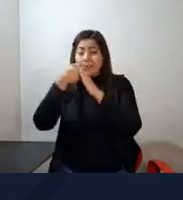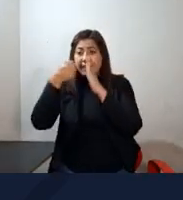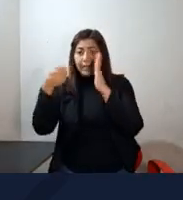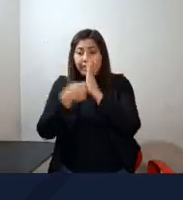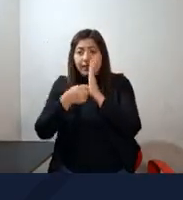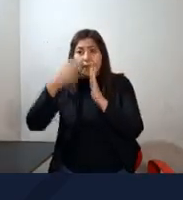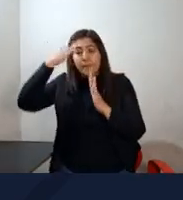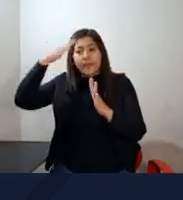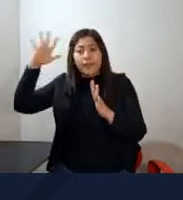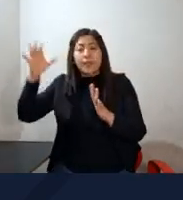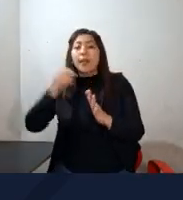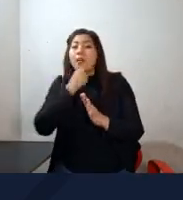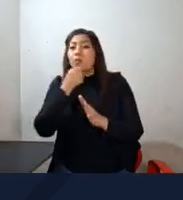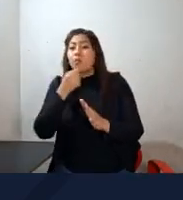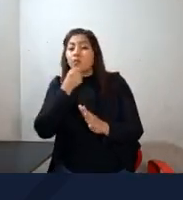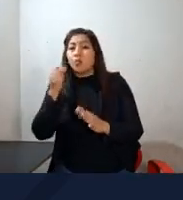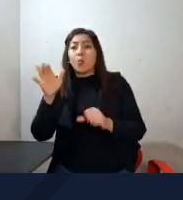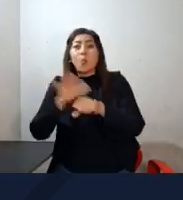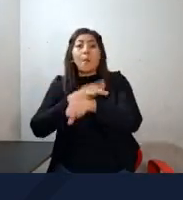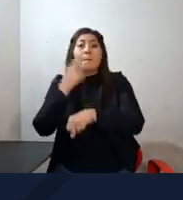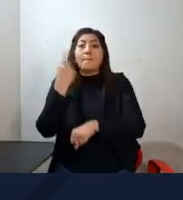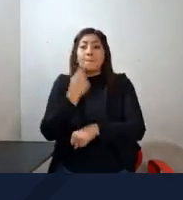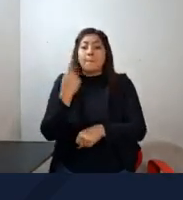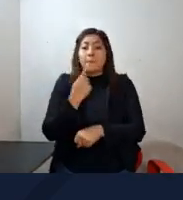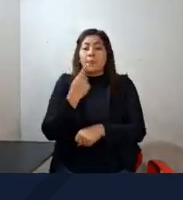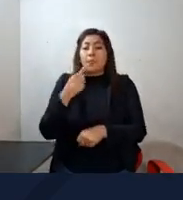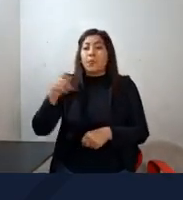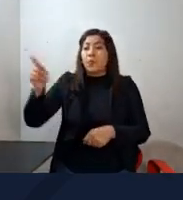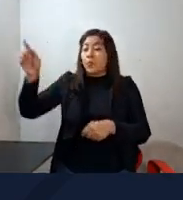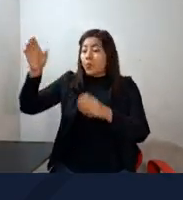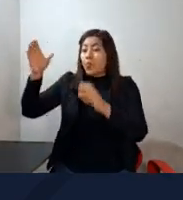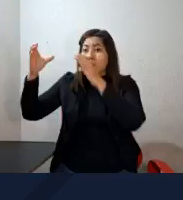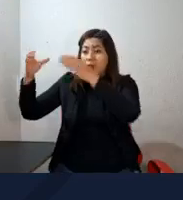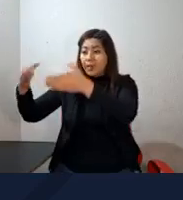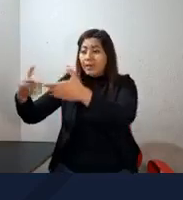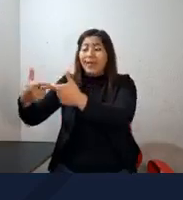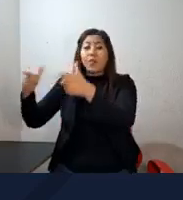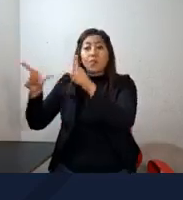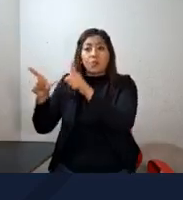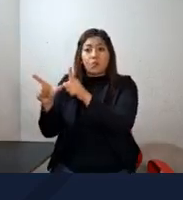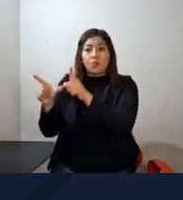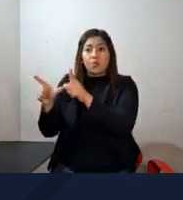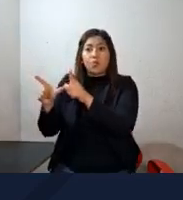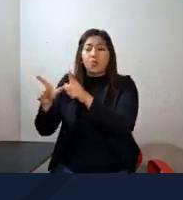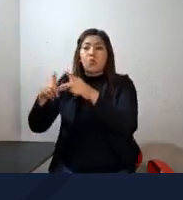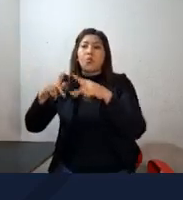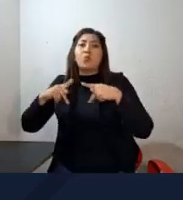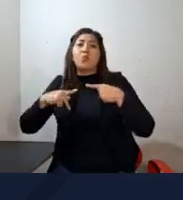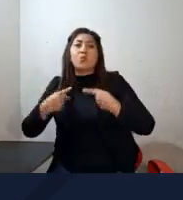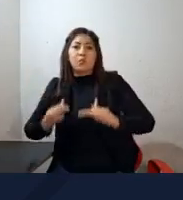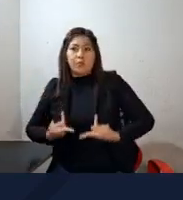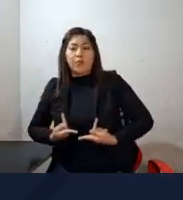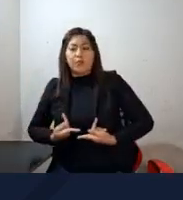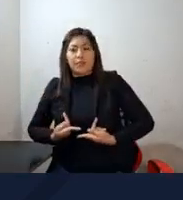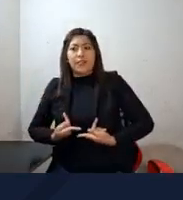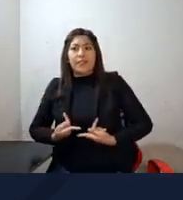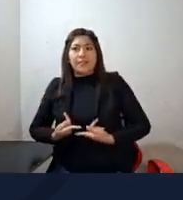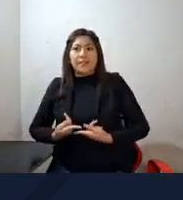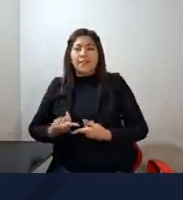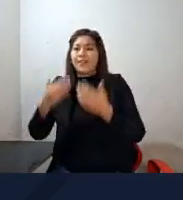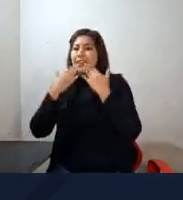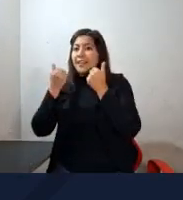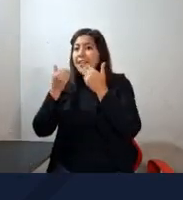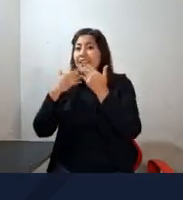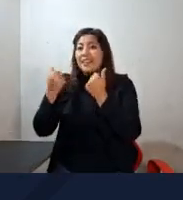los adultos mayores se encuentran dentro de un grupo vulnerable y que a veces pues la gente ya no cuenta con el recurso, ya